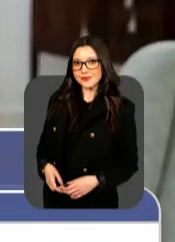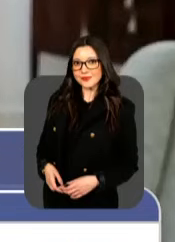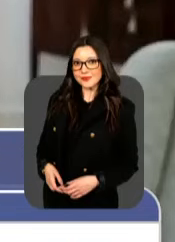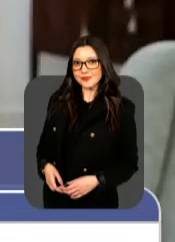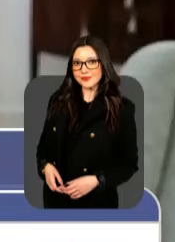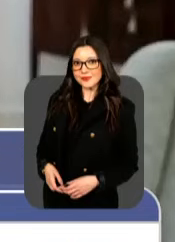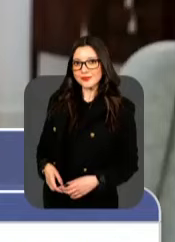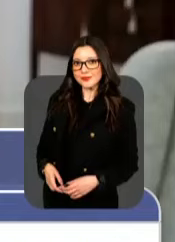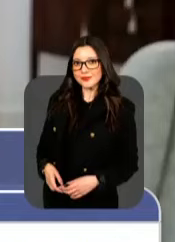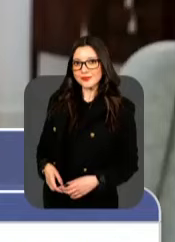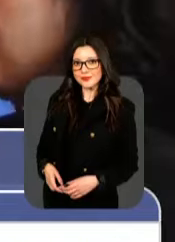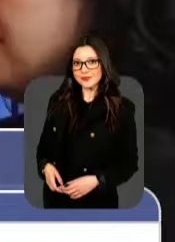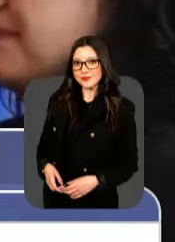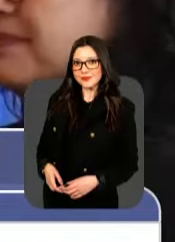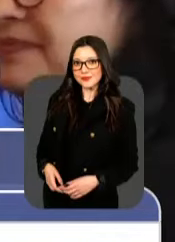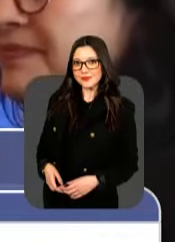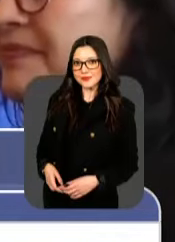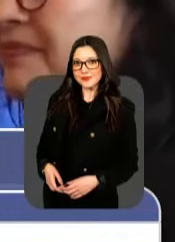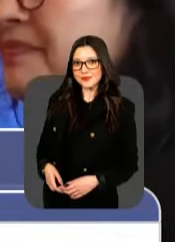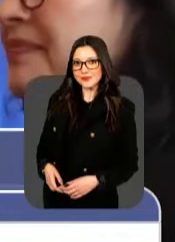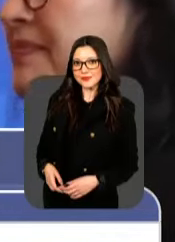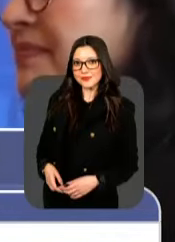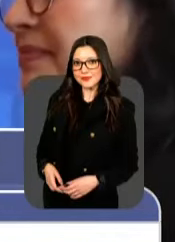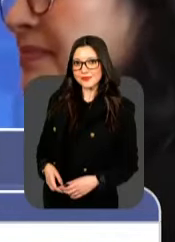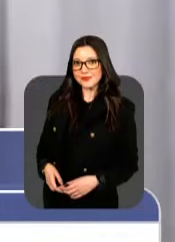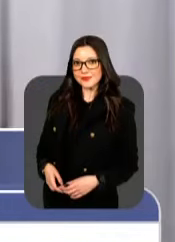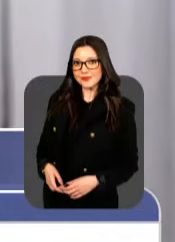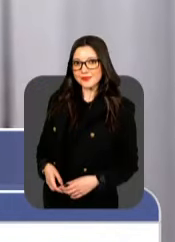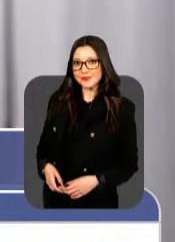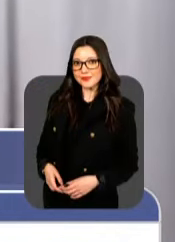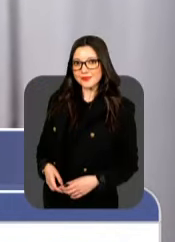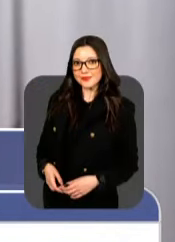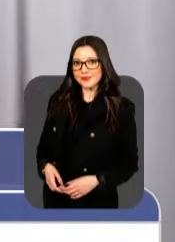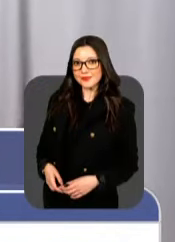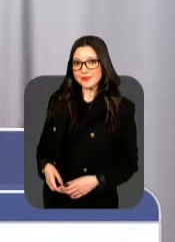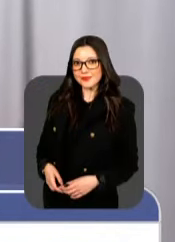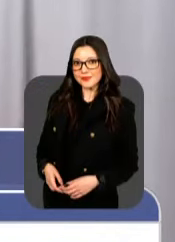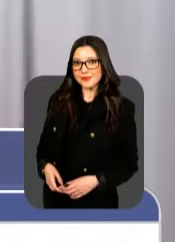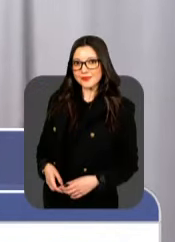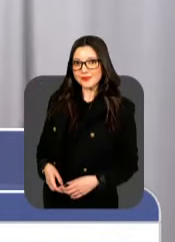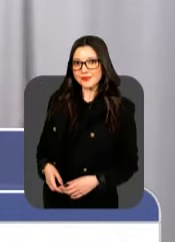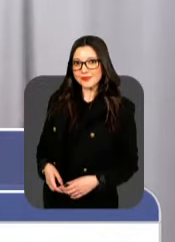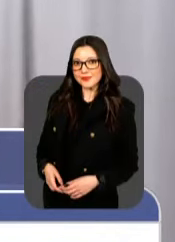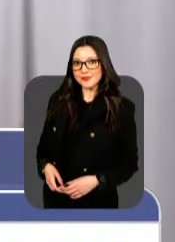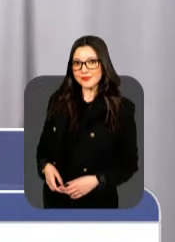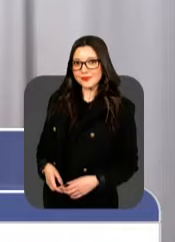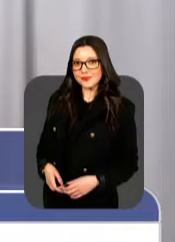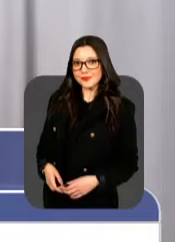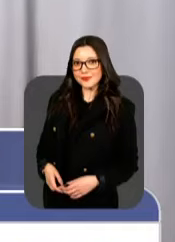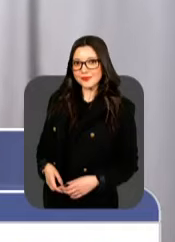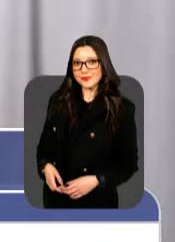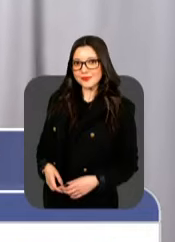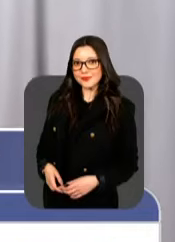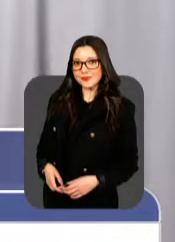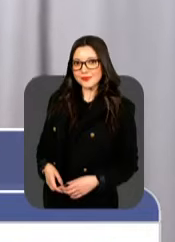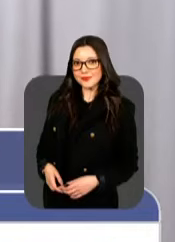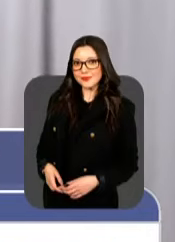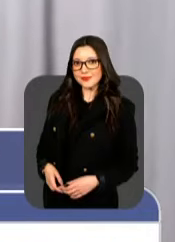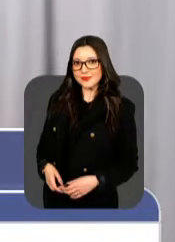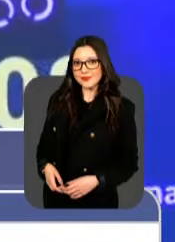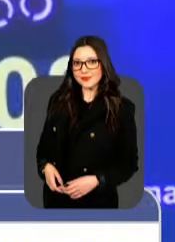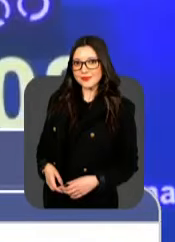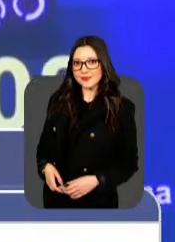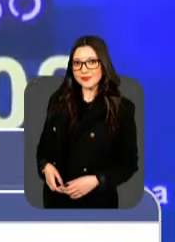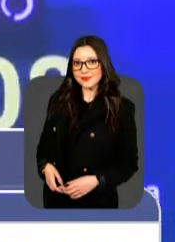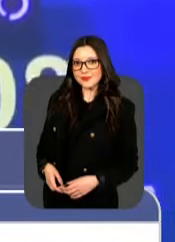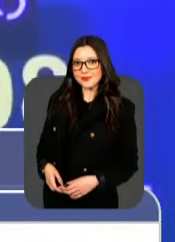dijo la ministra del Interior fue confirmado por otra autoridad en el Palacio de la Moneda? No ha sido confirmado hasta ahora. Ustedes saben que se lleva a cabo a esta